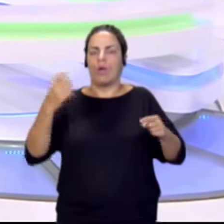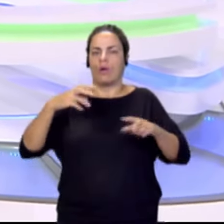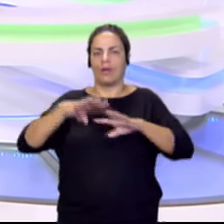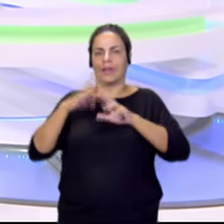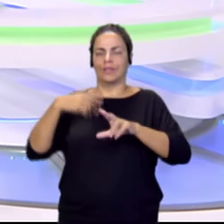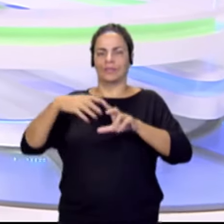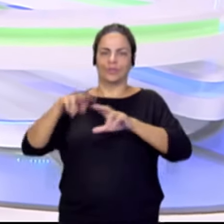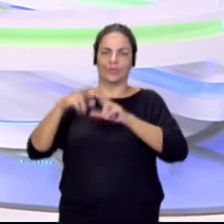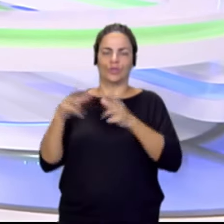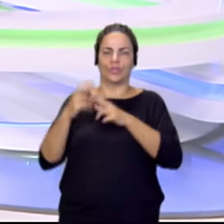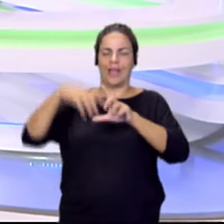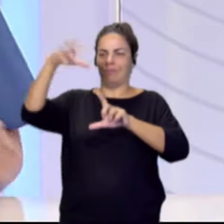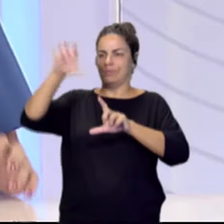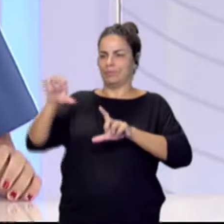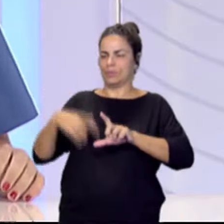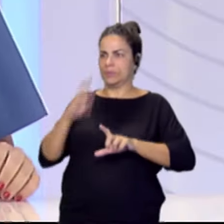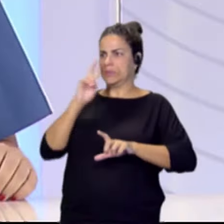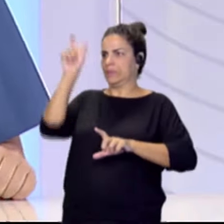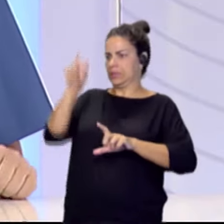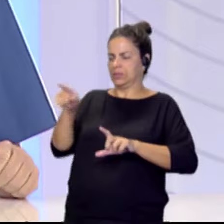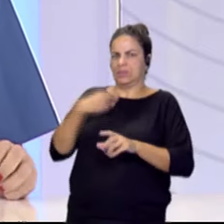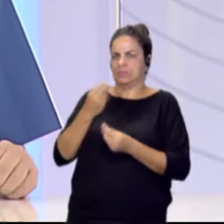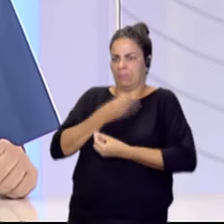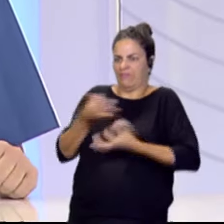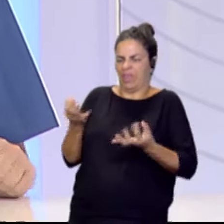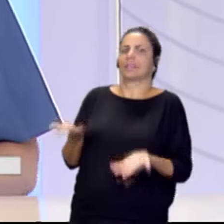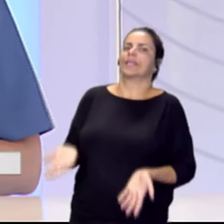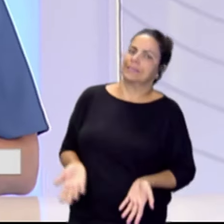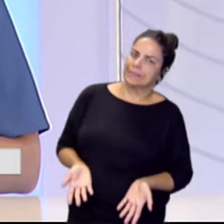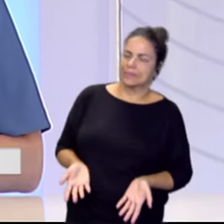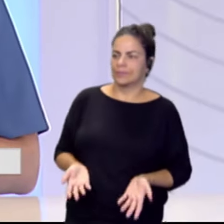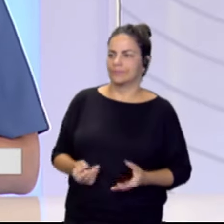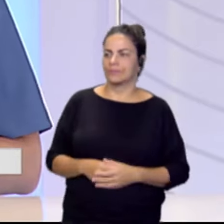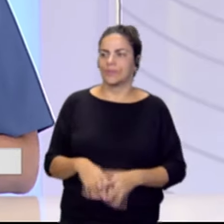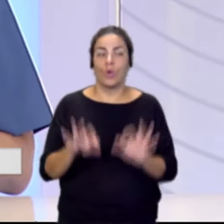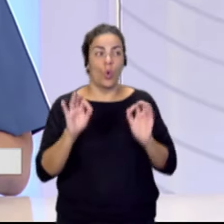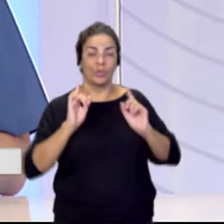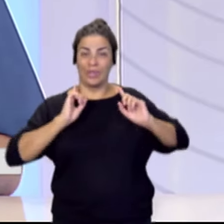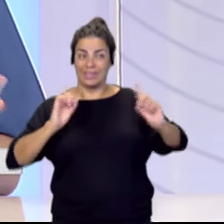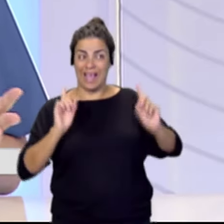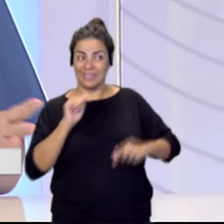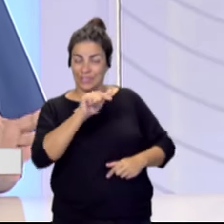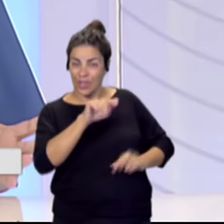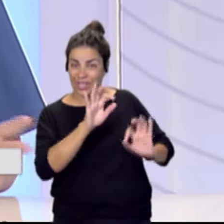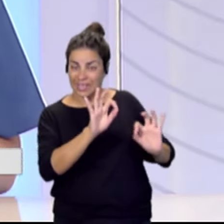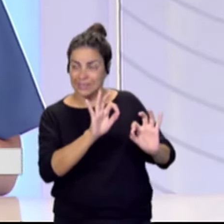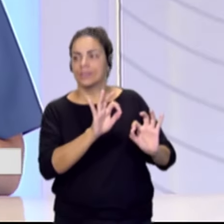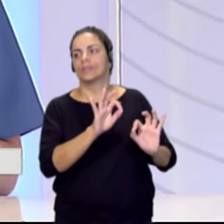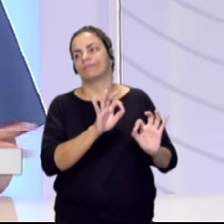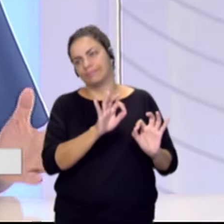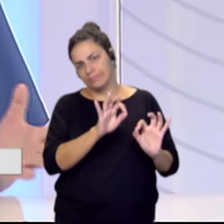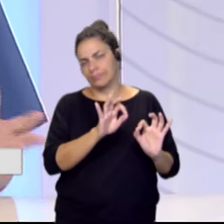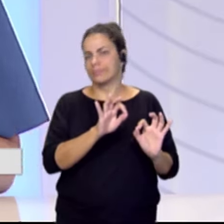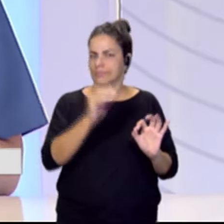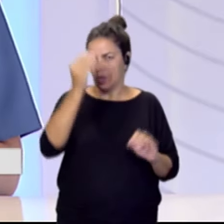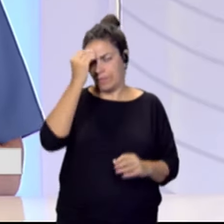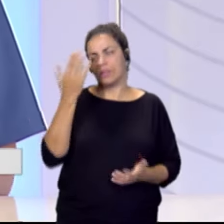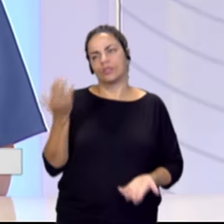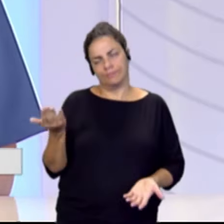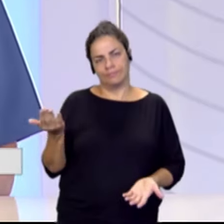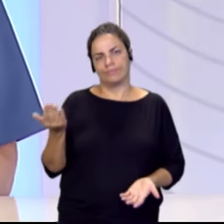estupendamente... Hombre, en el caso concreto que estamos escenificando, yo creo que hay una razón evidente